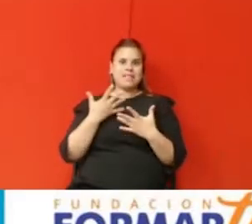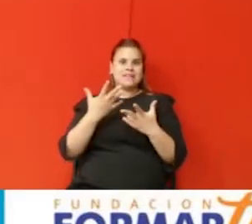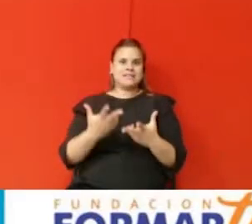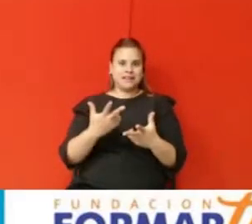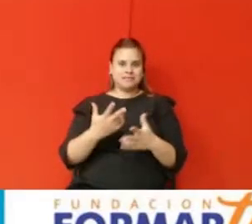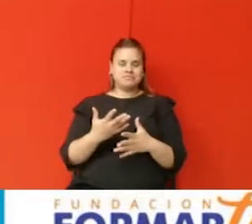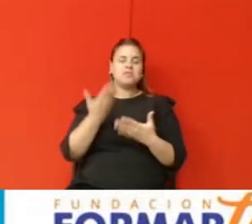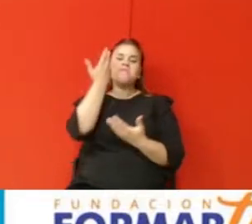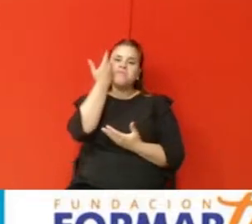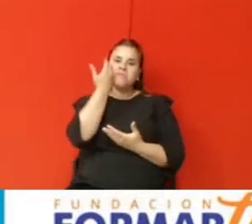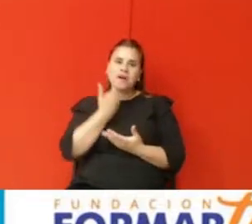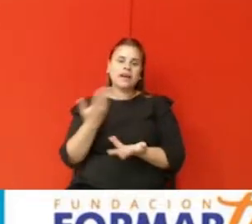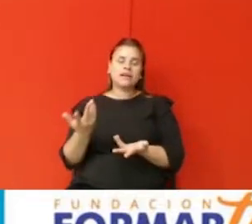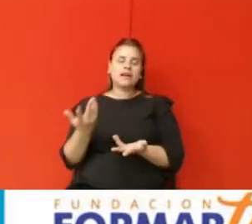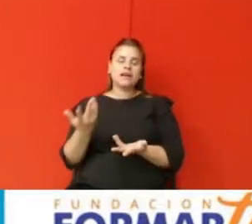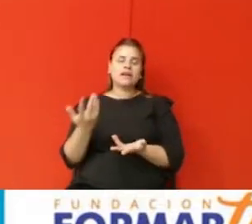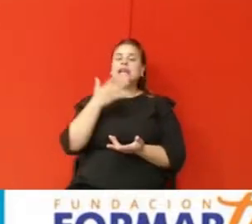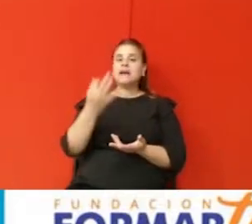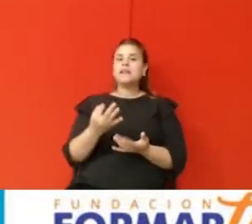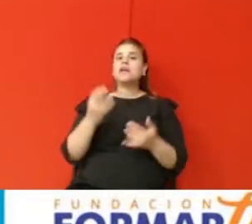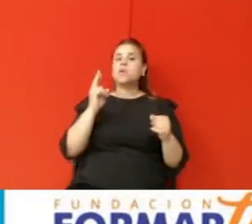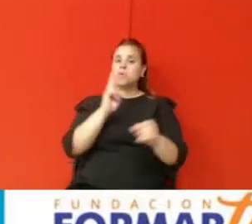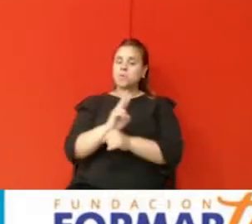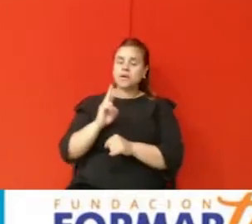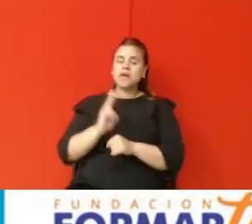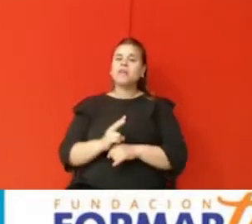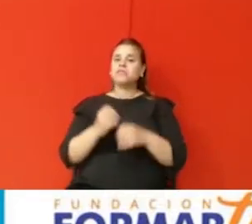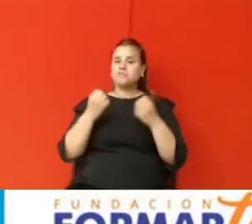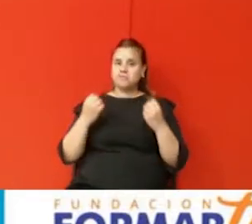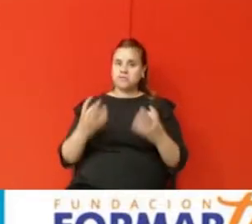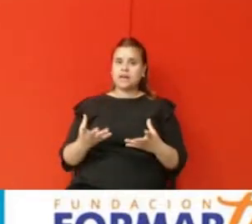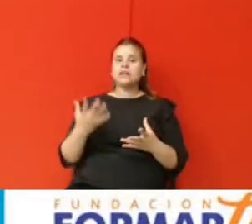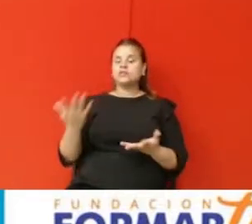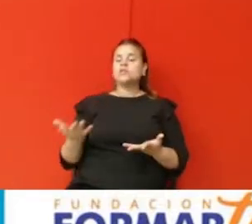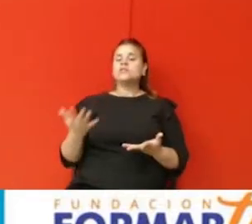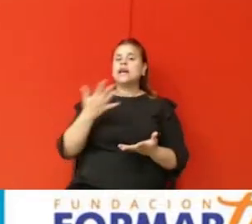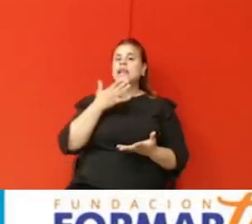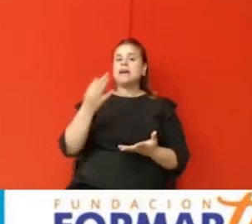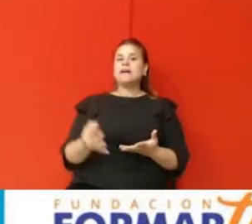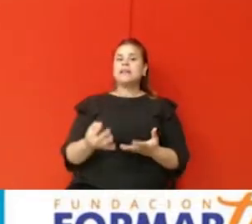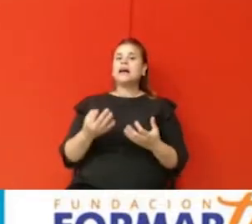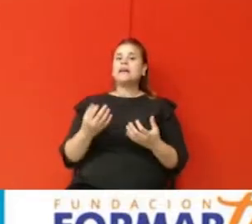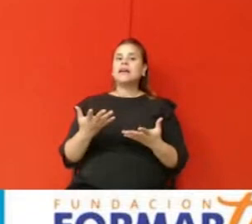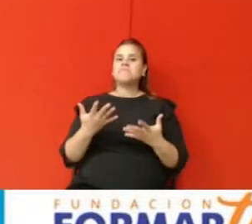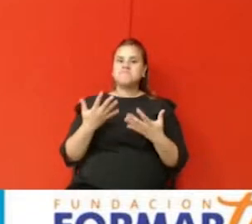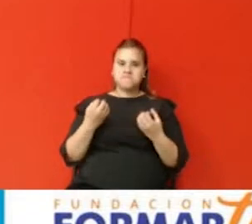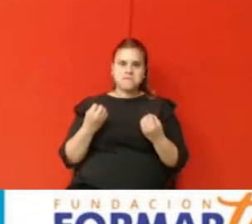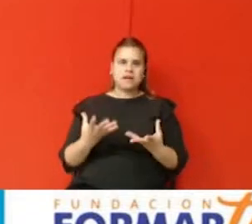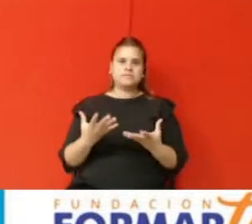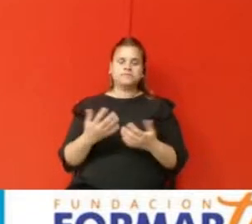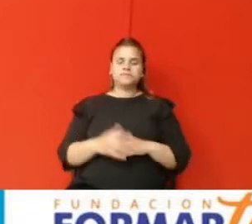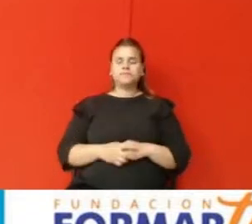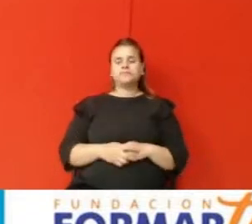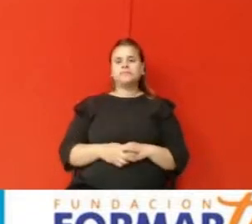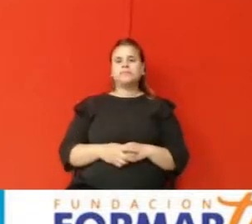Son amables, han tenido mucho cuidado. Me han dado un trato muy humanitario. Y